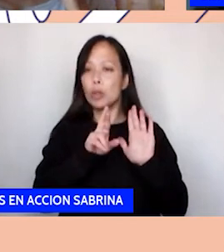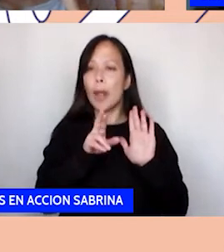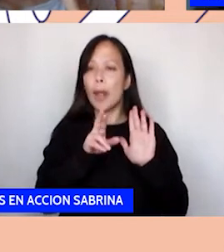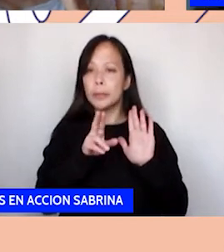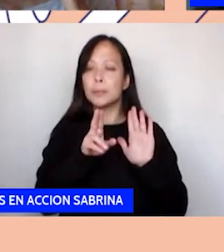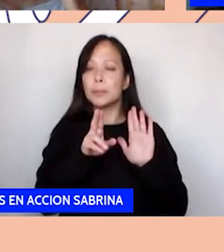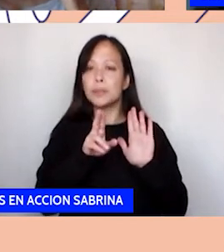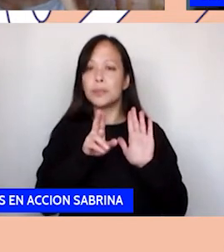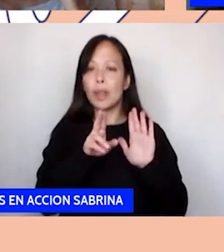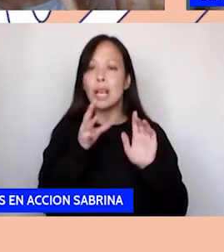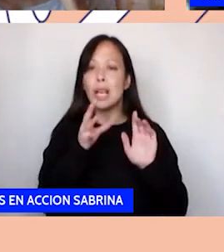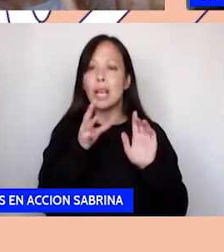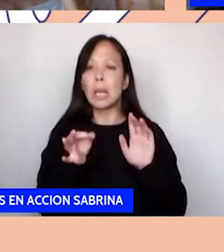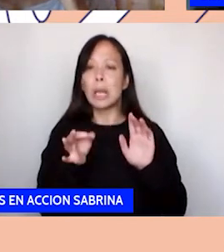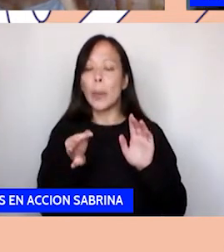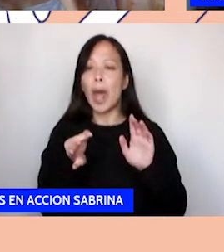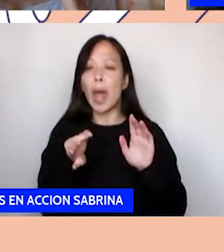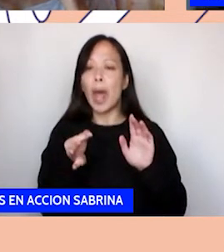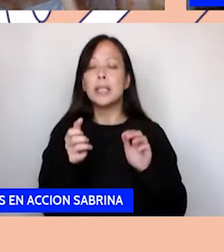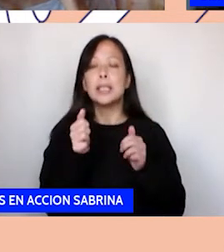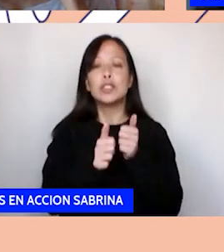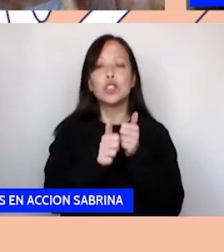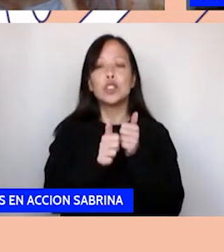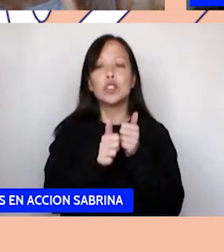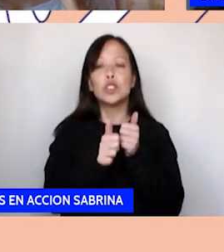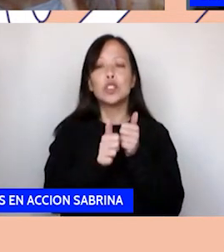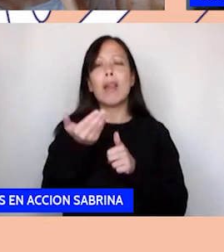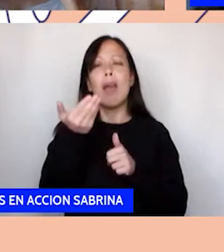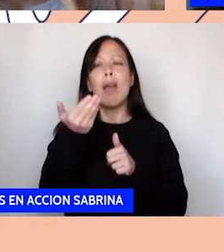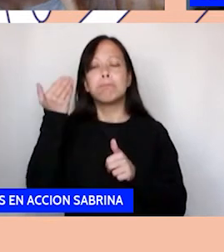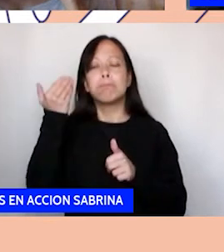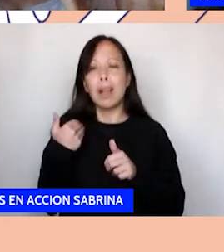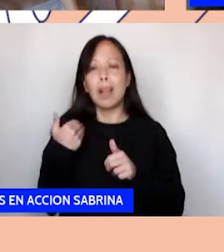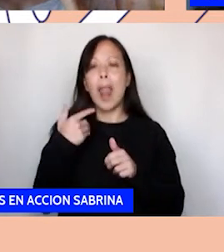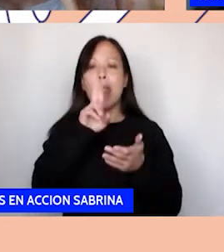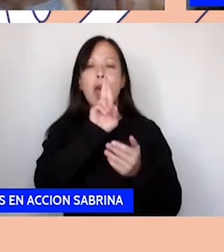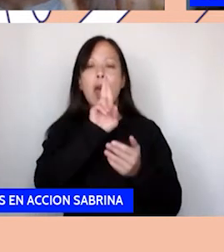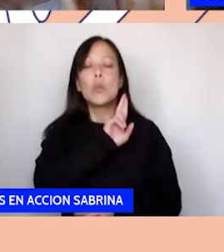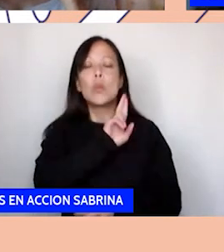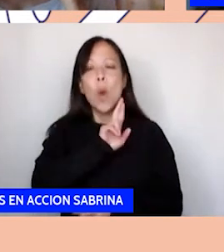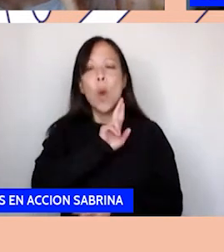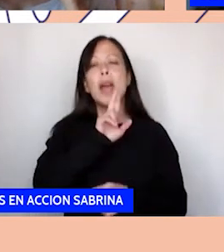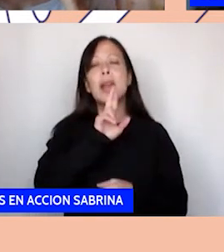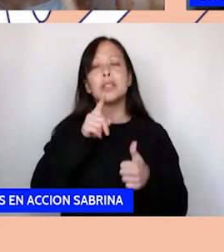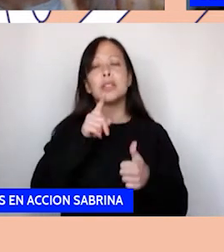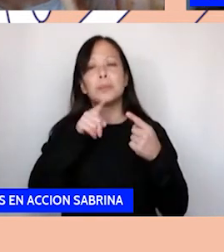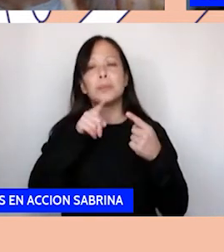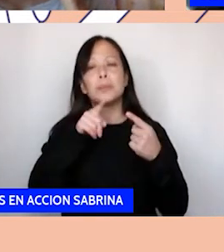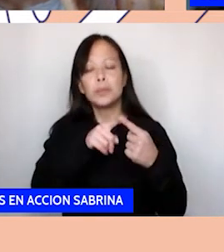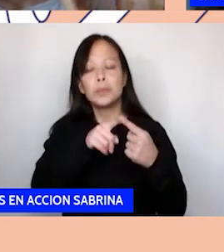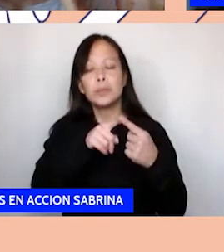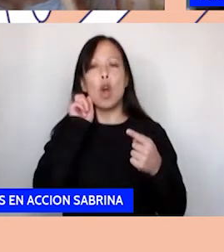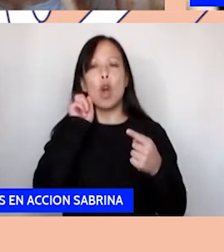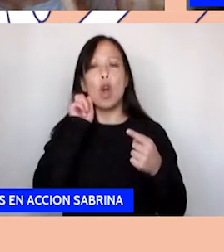de éxito de mujeres que eran, yo qué sé, sin menospreciar a nadie, ni ningún empleo, ni nada, ¿no?